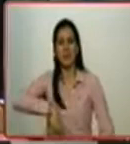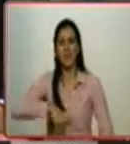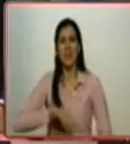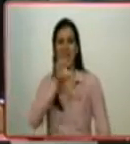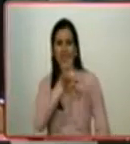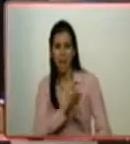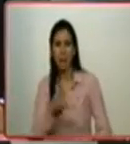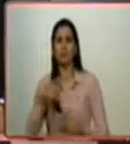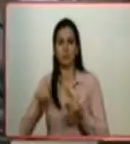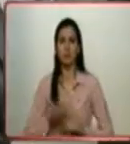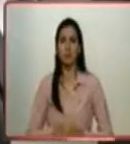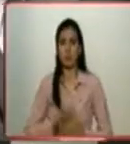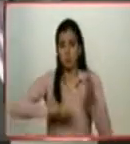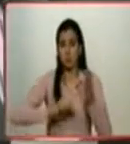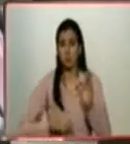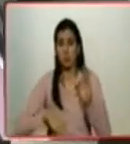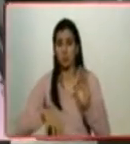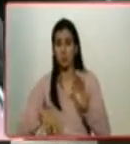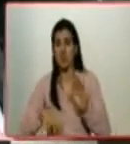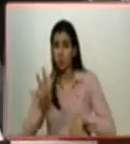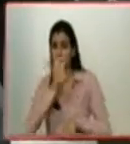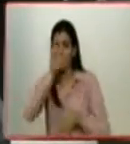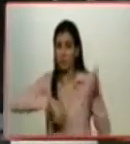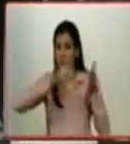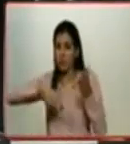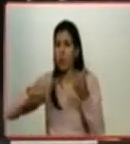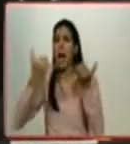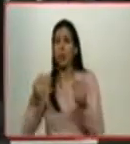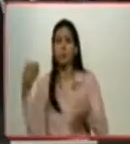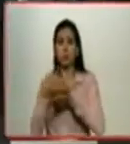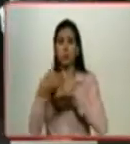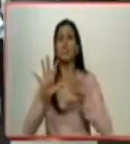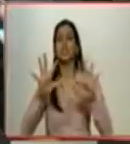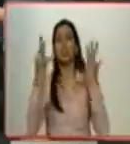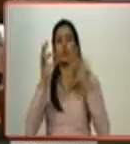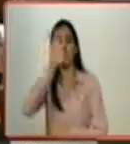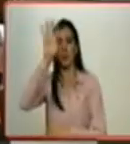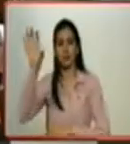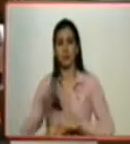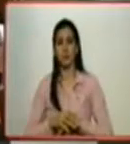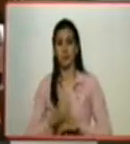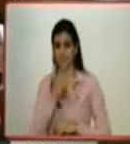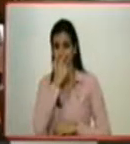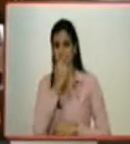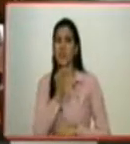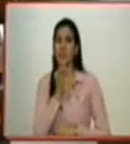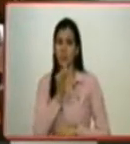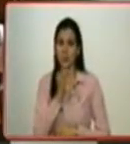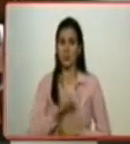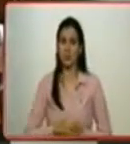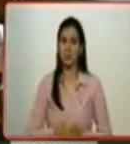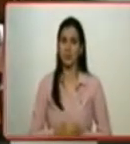quedando suscrito inicialmente por 14 países y en la actualidad con la asistencia de 18 naciones. Michel Caballero,